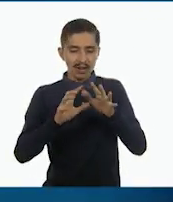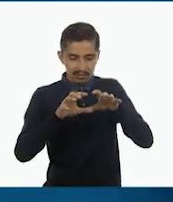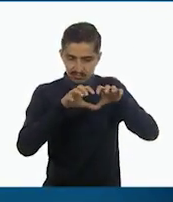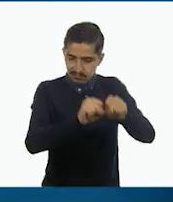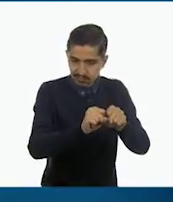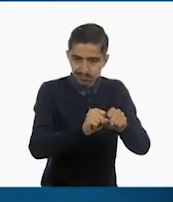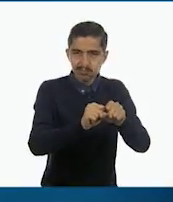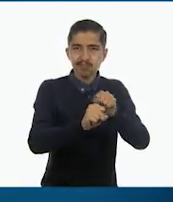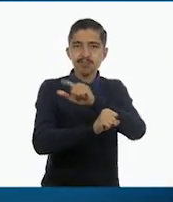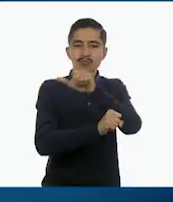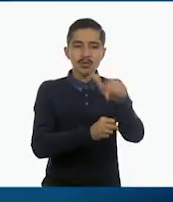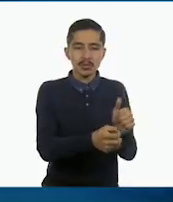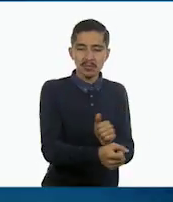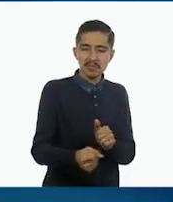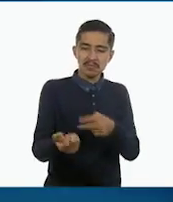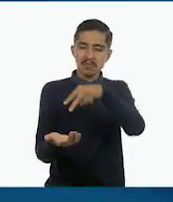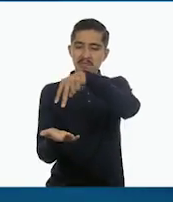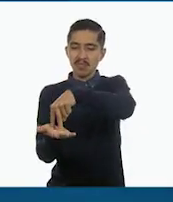fusilado.